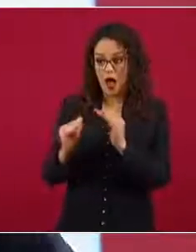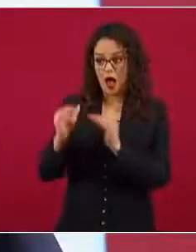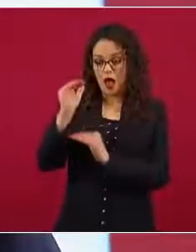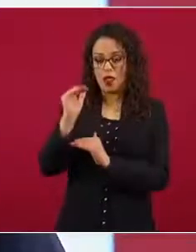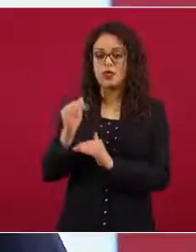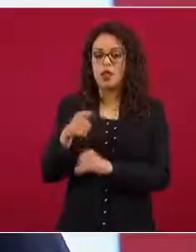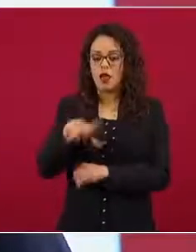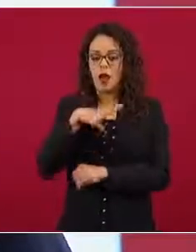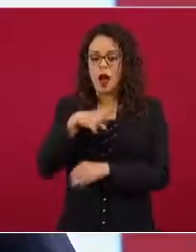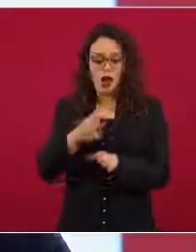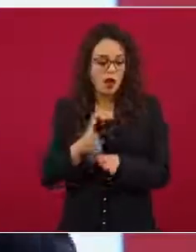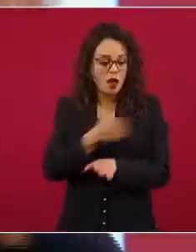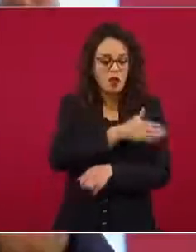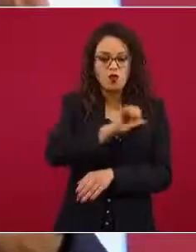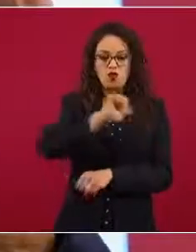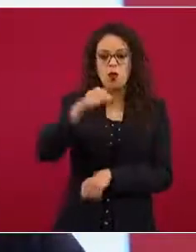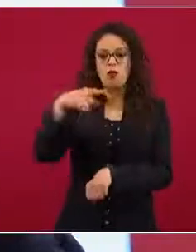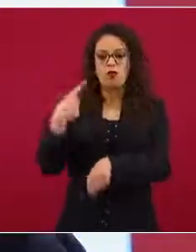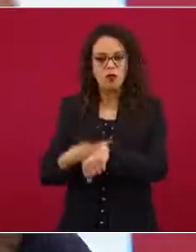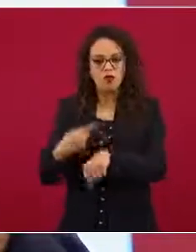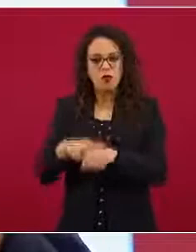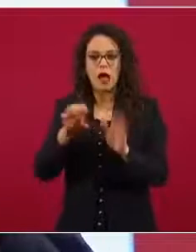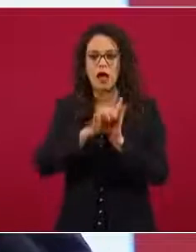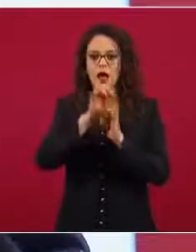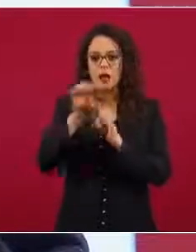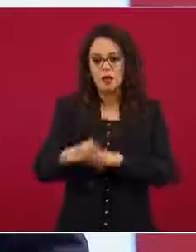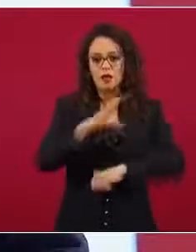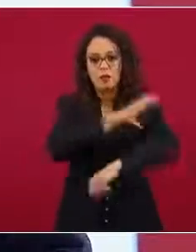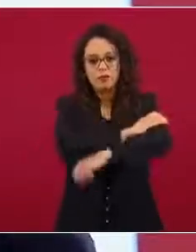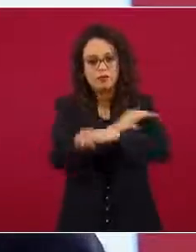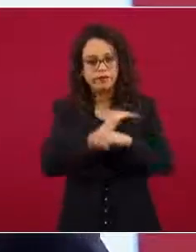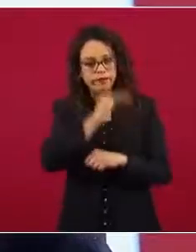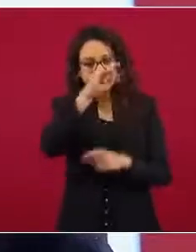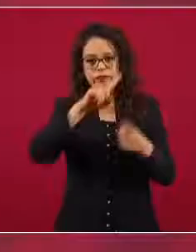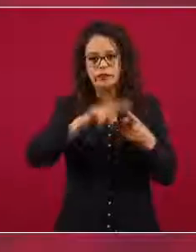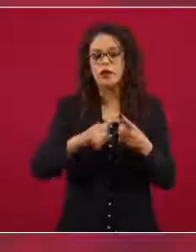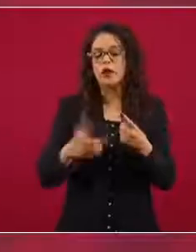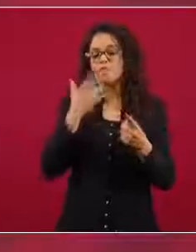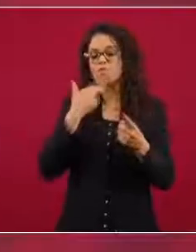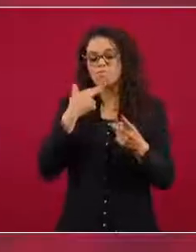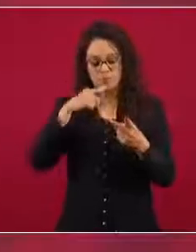mitad, con hipertensión, diabetes, obesidad.